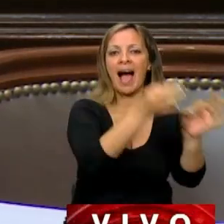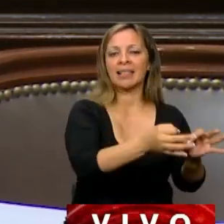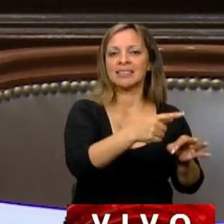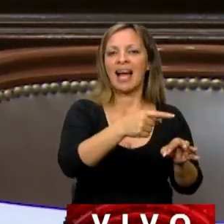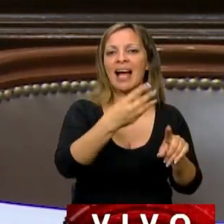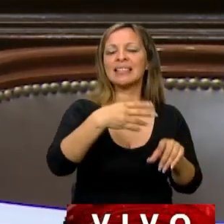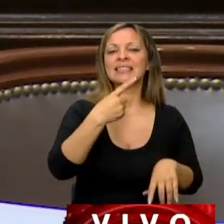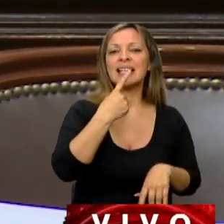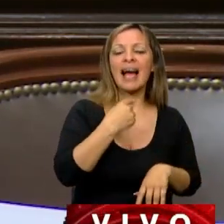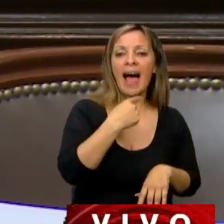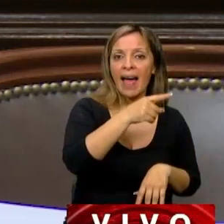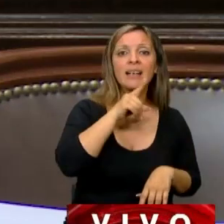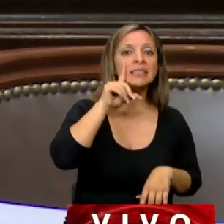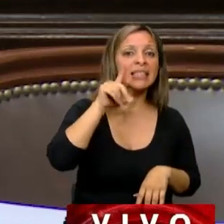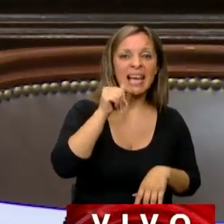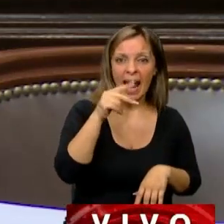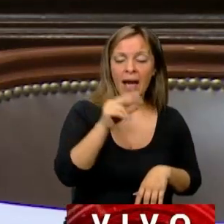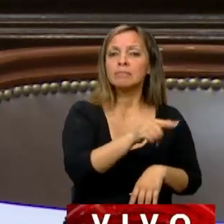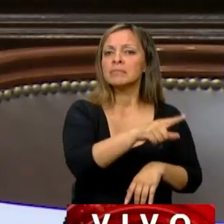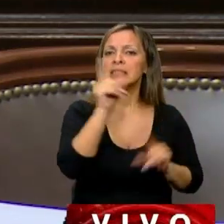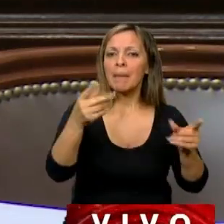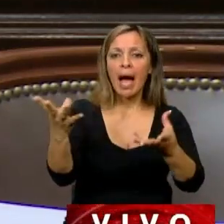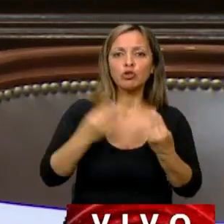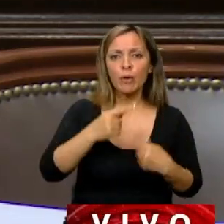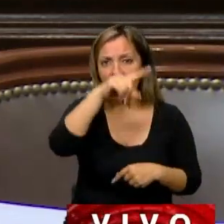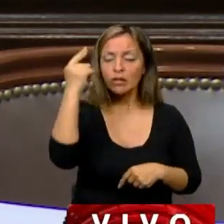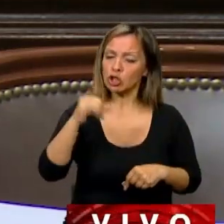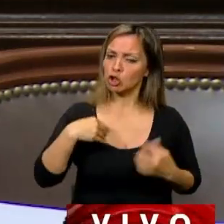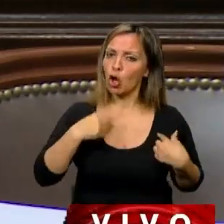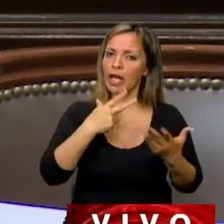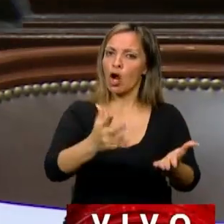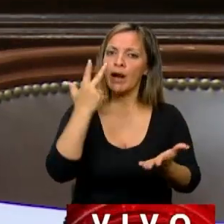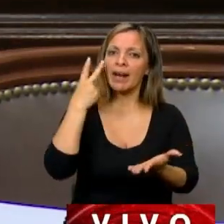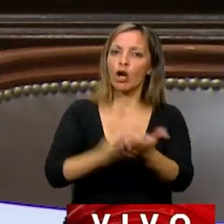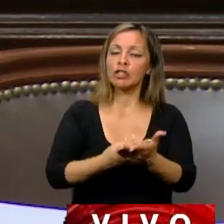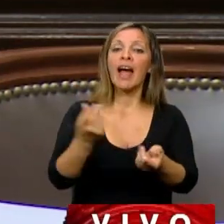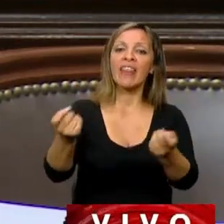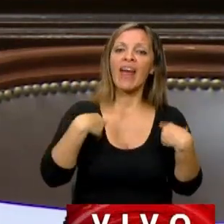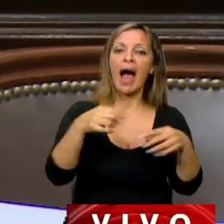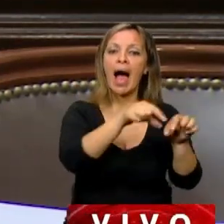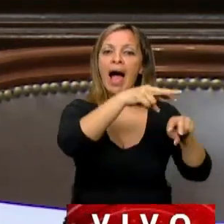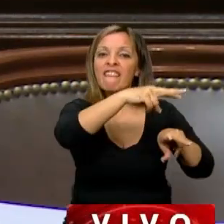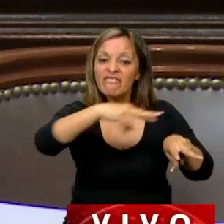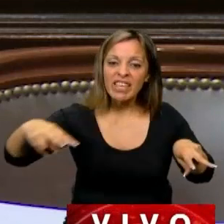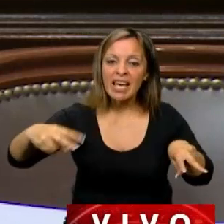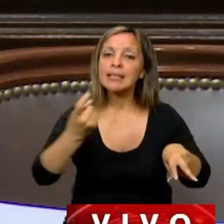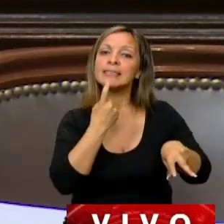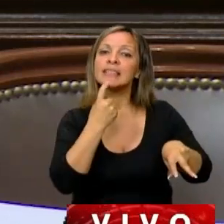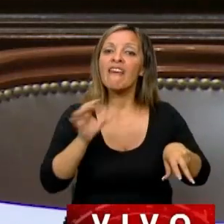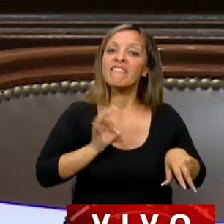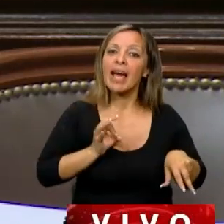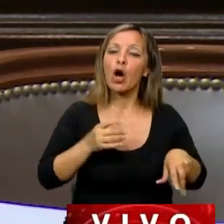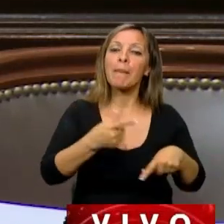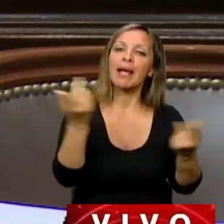con recursos provinciales, y que sí tenemos una ayuda de la Nación, y lo quiero reconocer, nos da los durmientes y los rieles viejos para que nosotros lo podamos